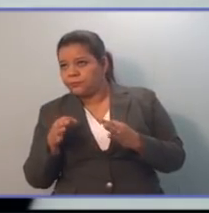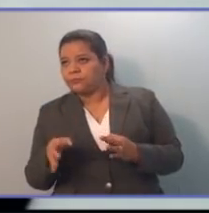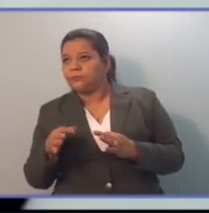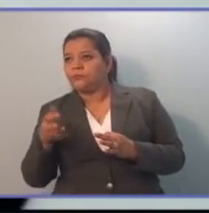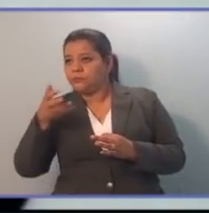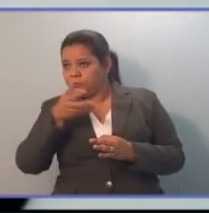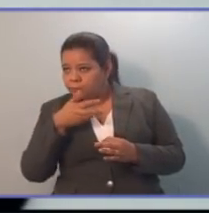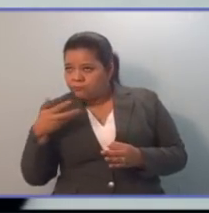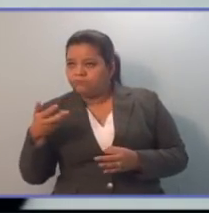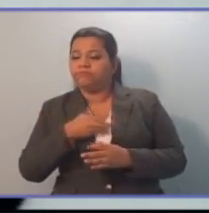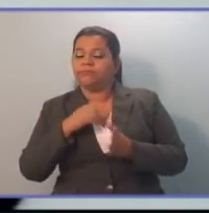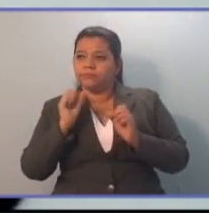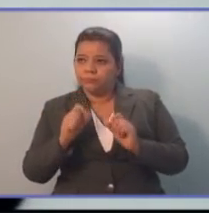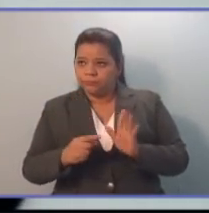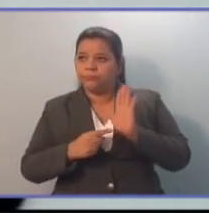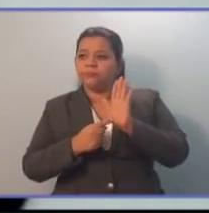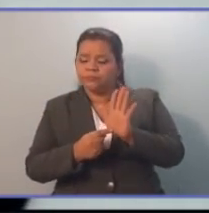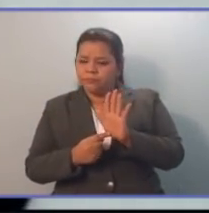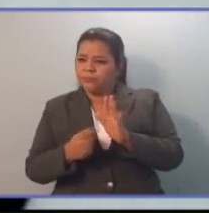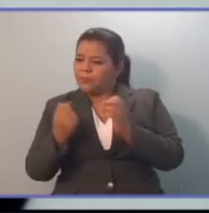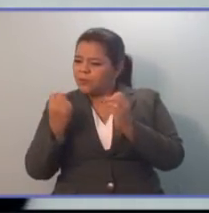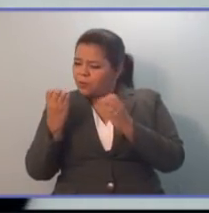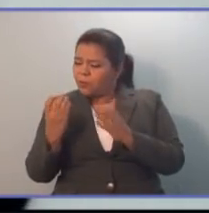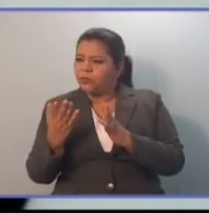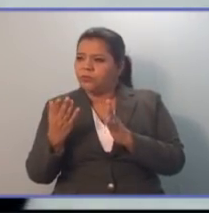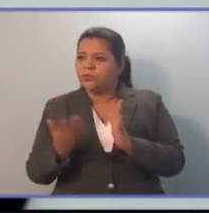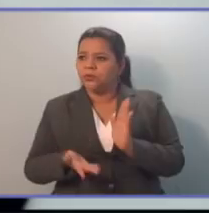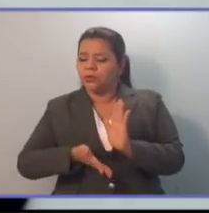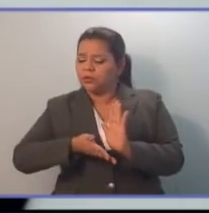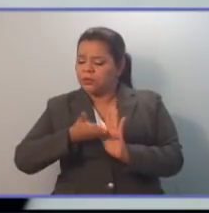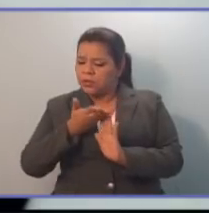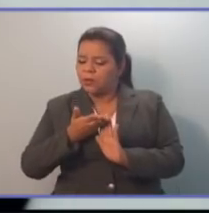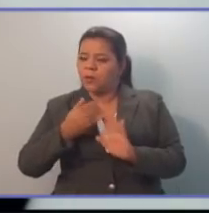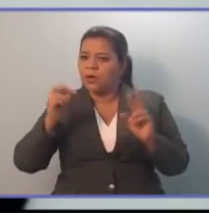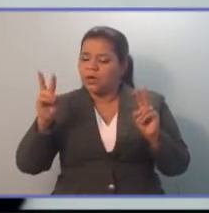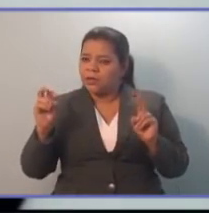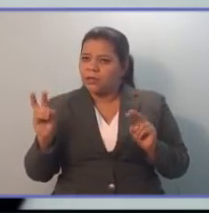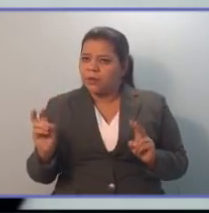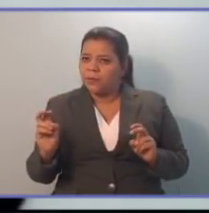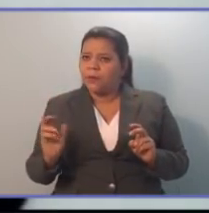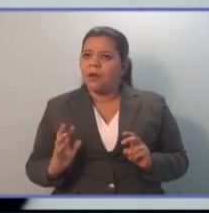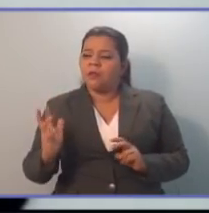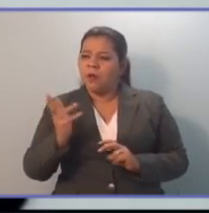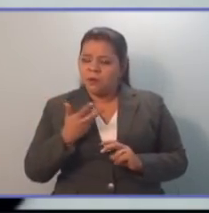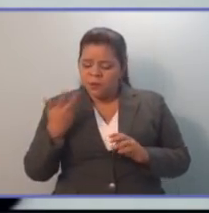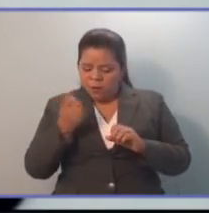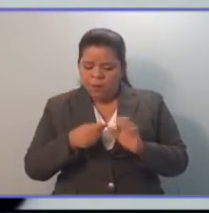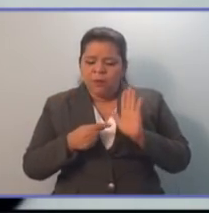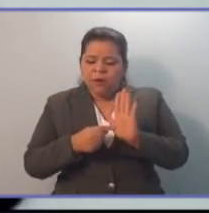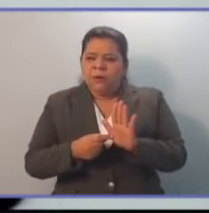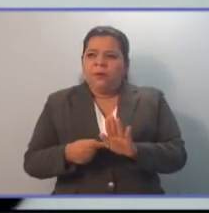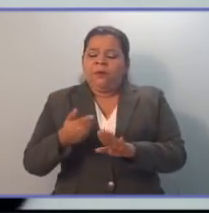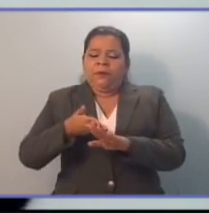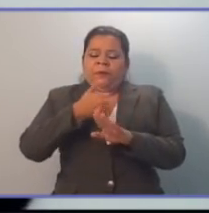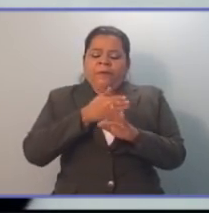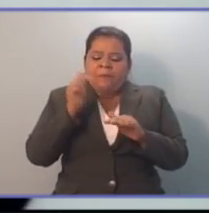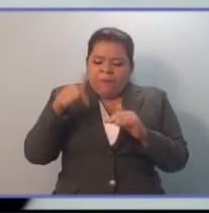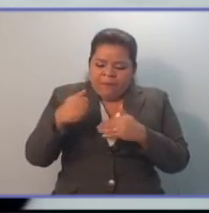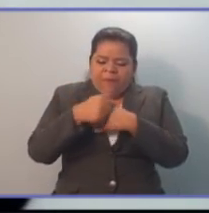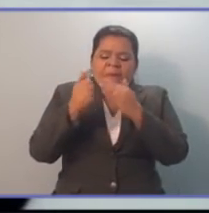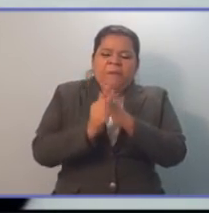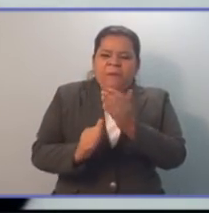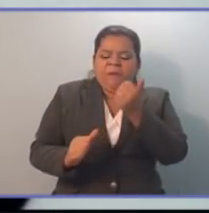logramos ser visibles, desarrollamos tanto el tema que logramos ser visibles ante esta misma